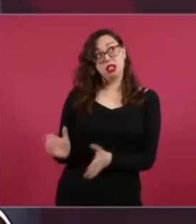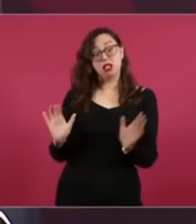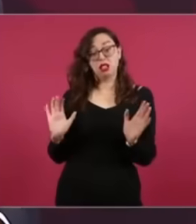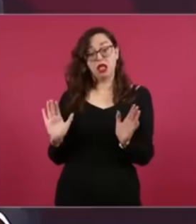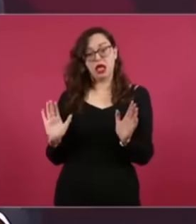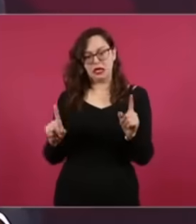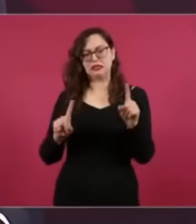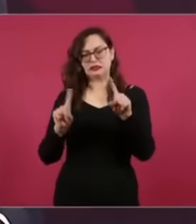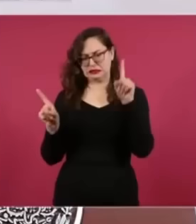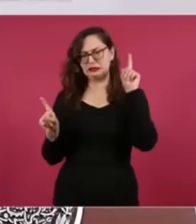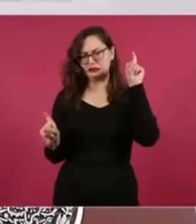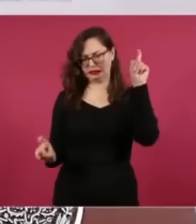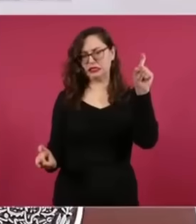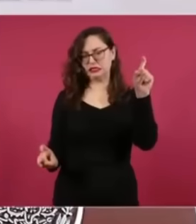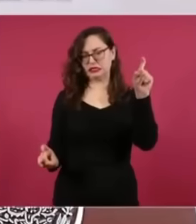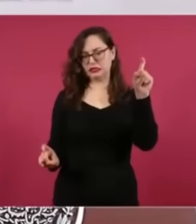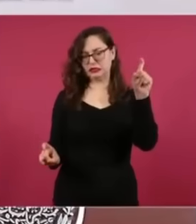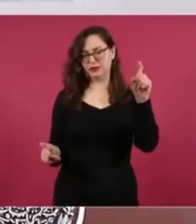de interrogación.